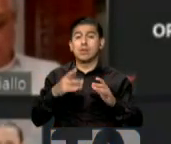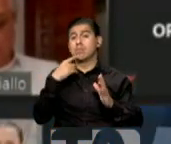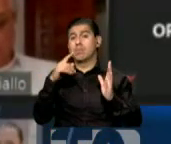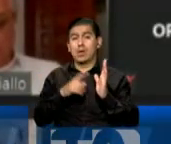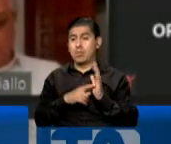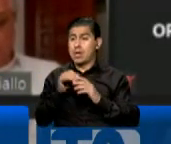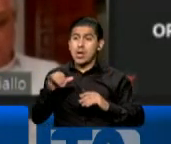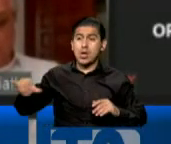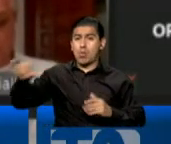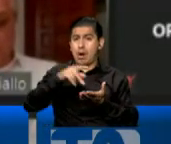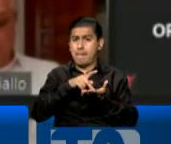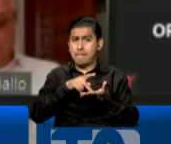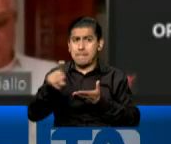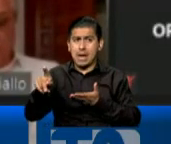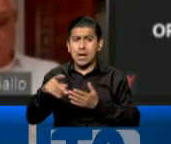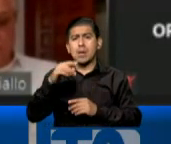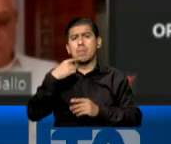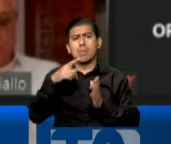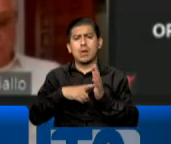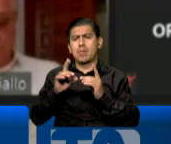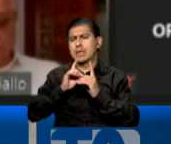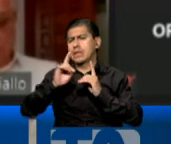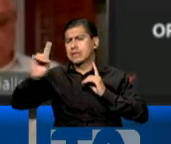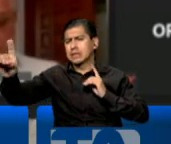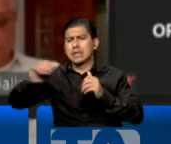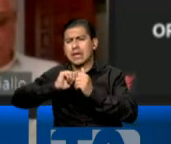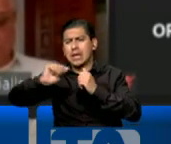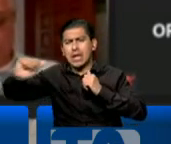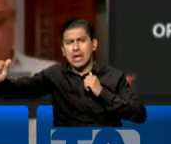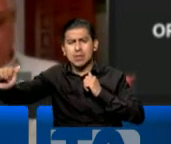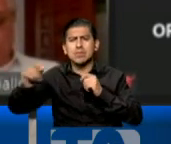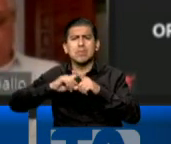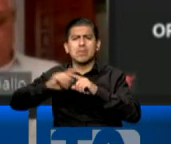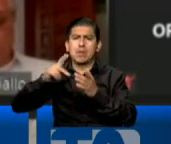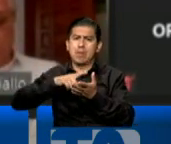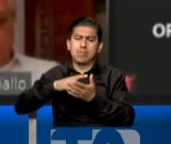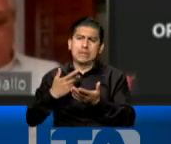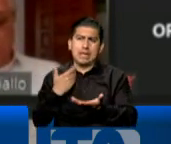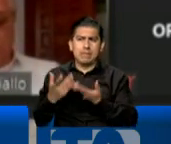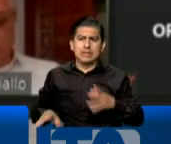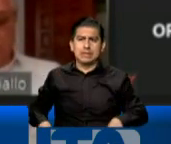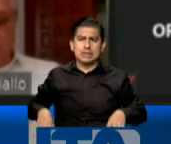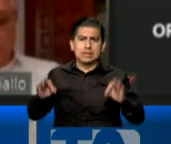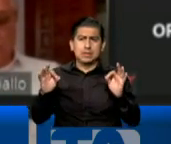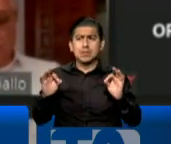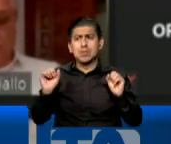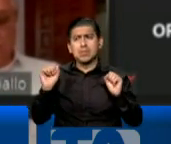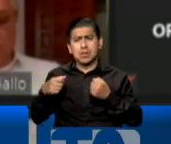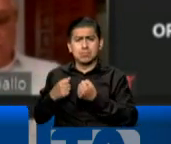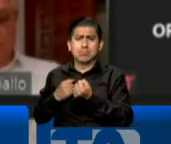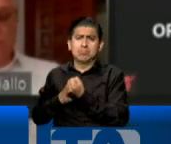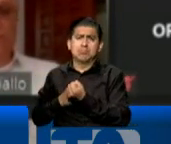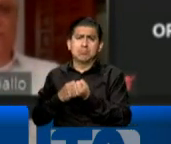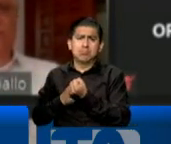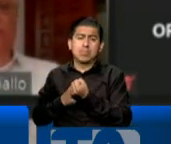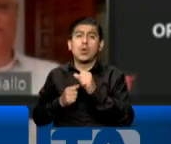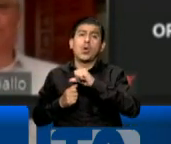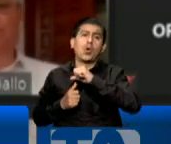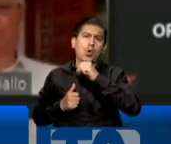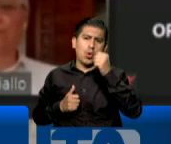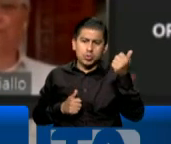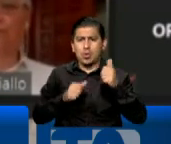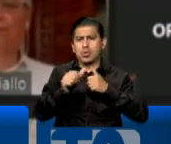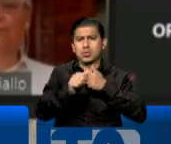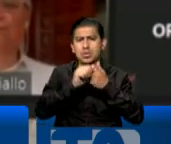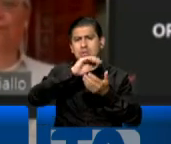aquellas personas que viajan más distancia y en general tienen menos recursos sean subsidiadas por las personas que viven en